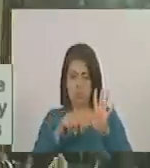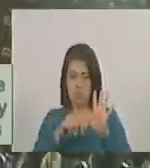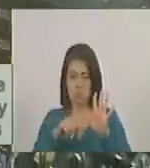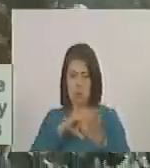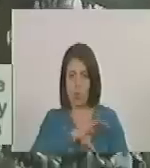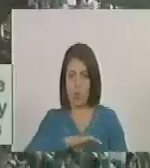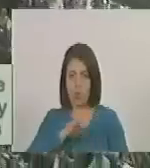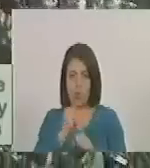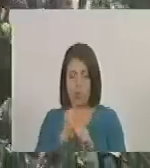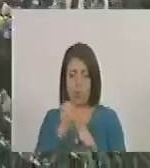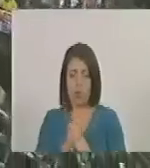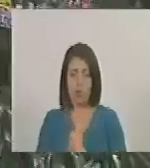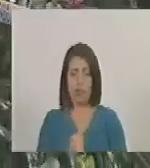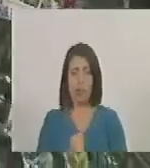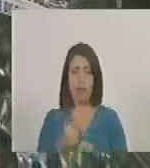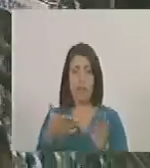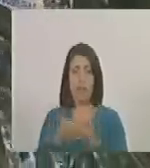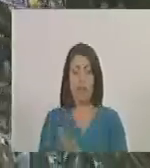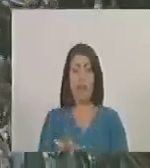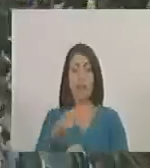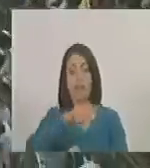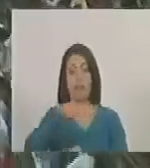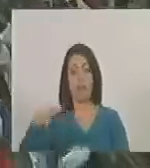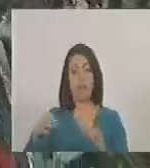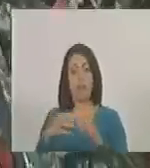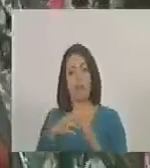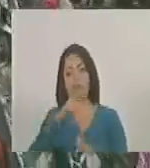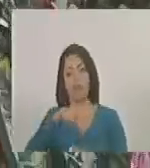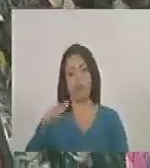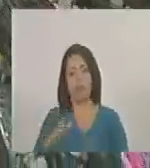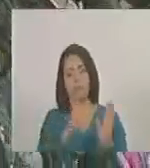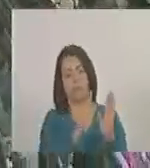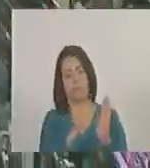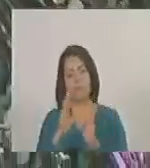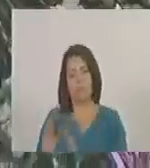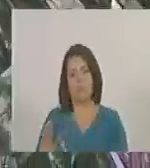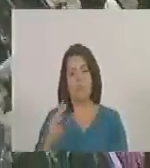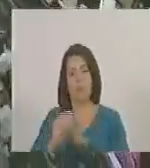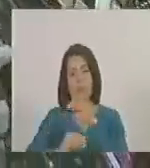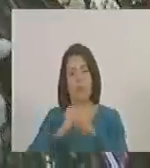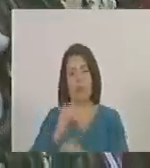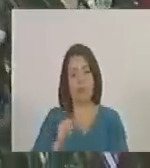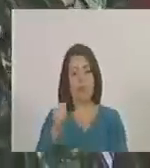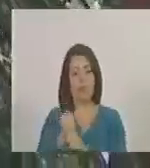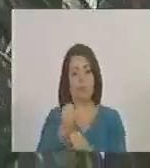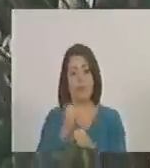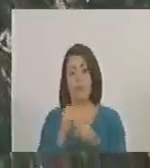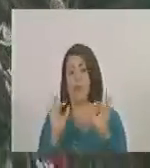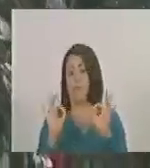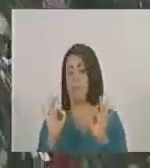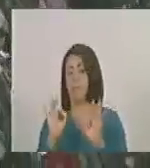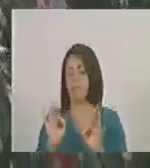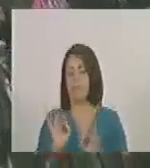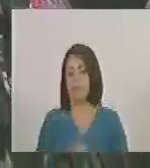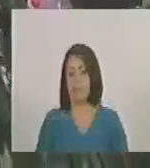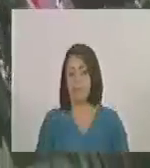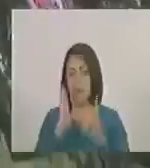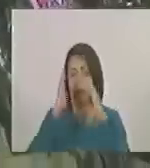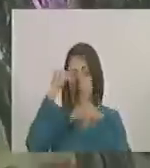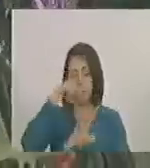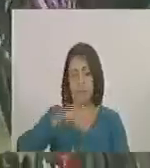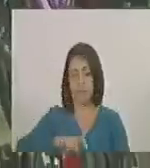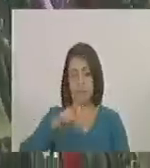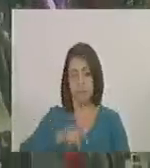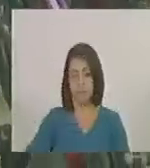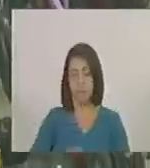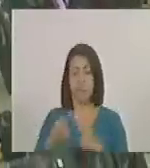de trabajo. Es el colectivo o grupo de personas organizadas para ejercer funciones específicas, atender